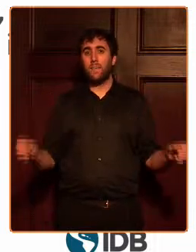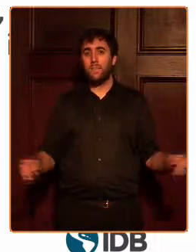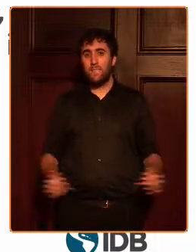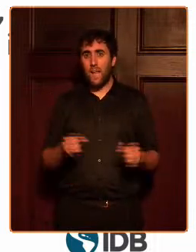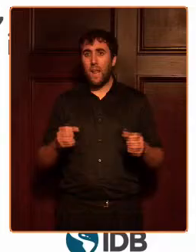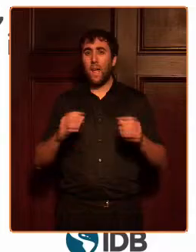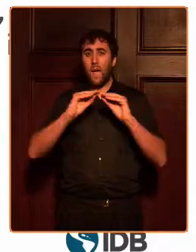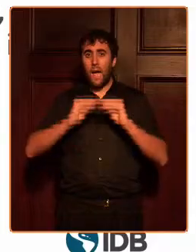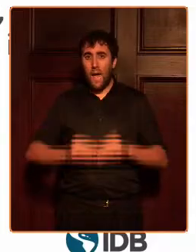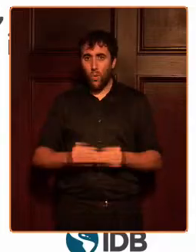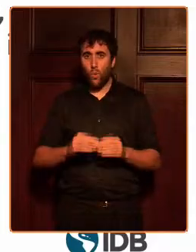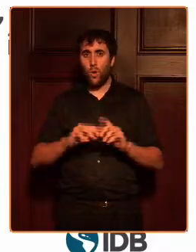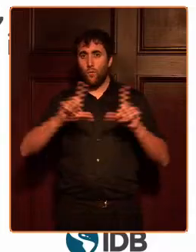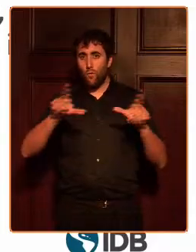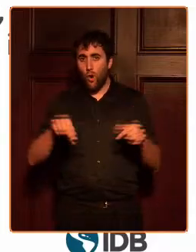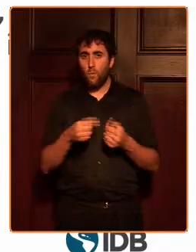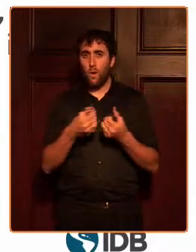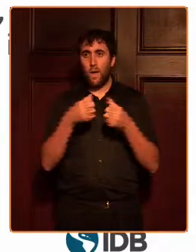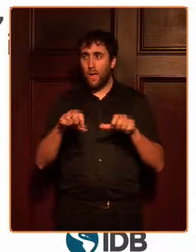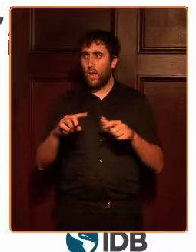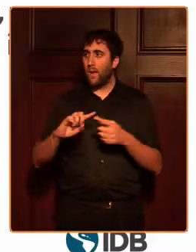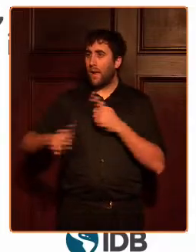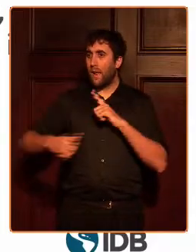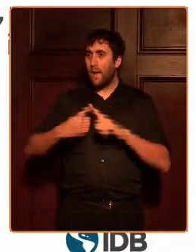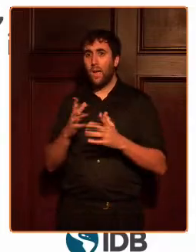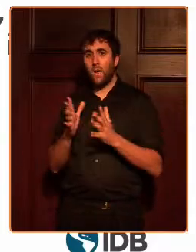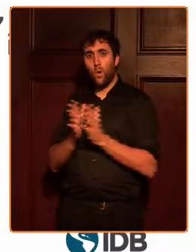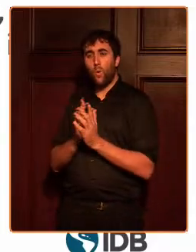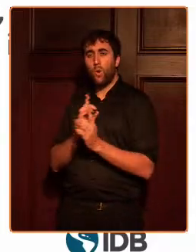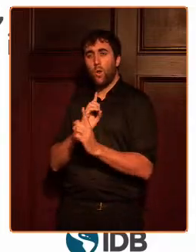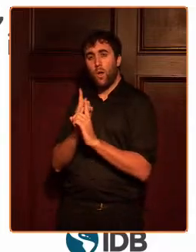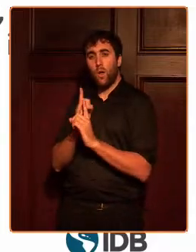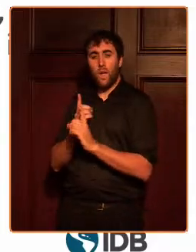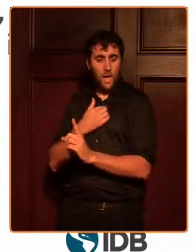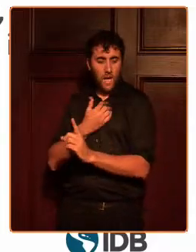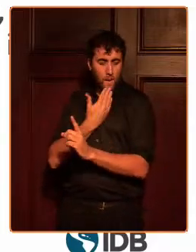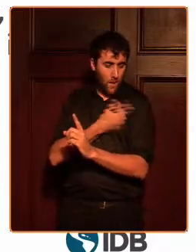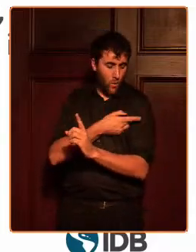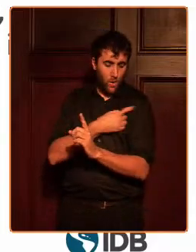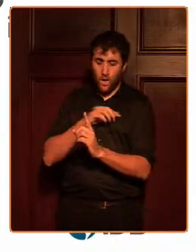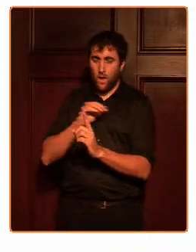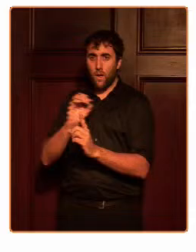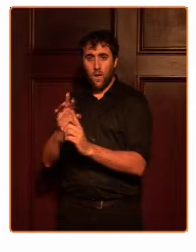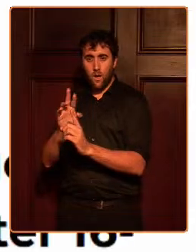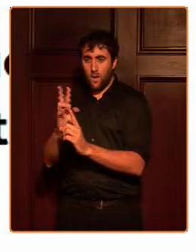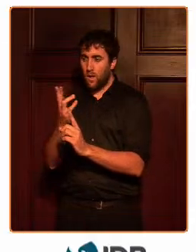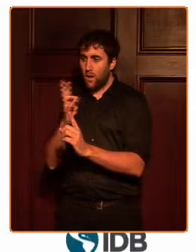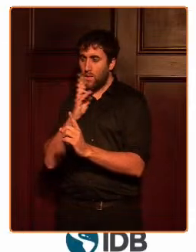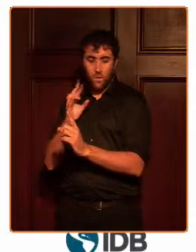emociones, para gestionar relaciones, para terapia, como compañero.